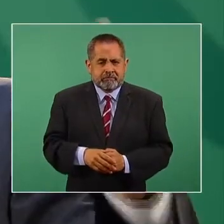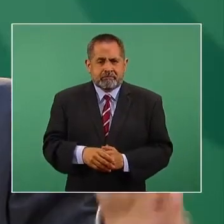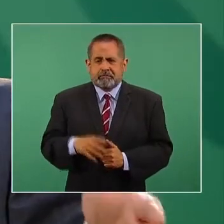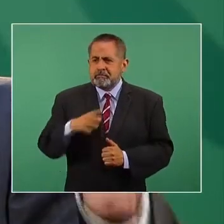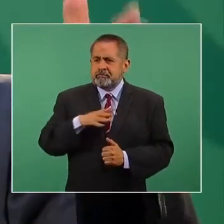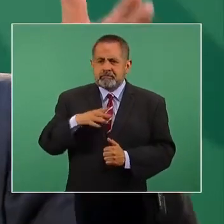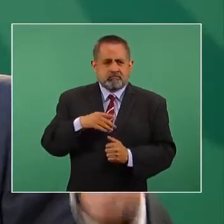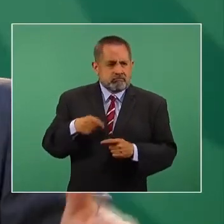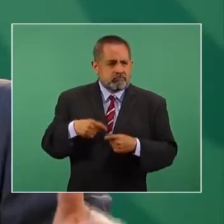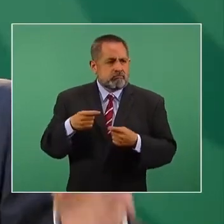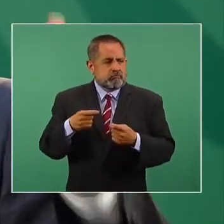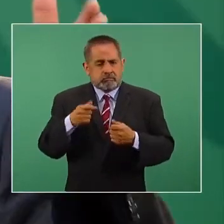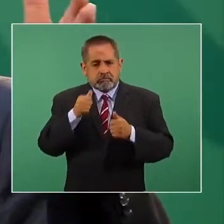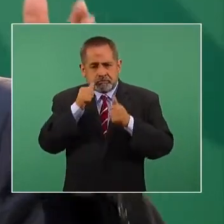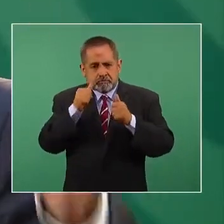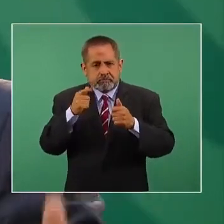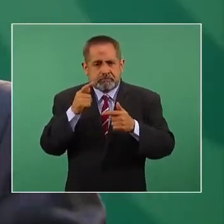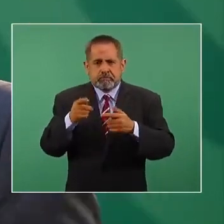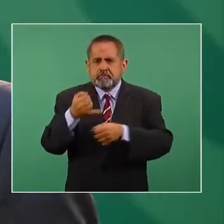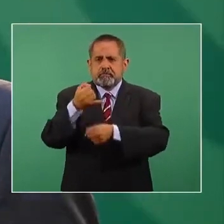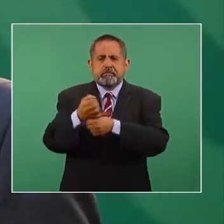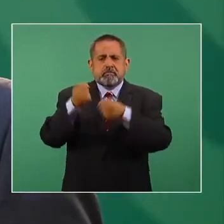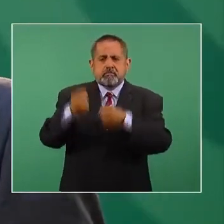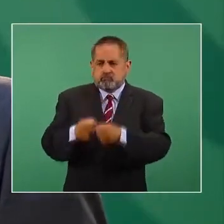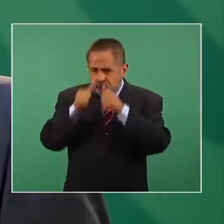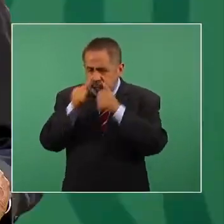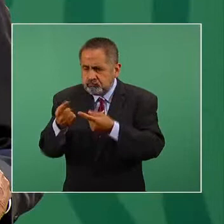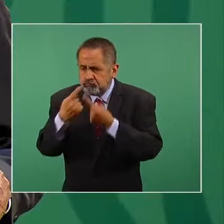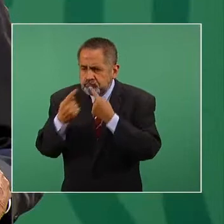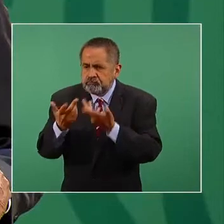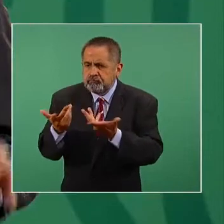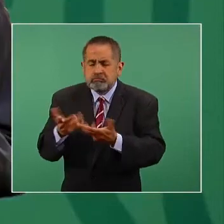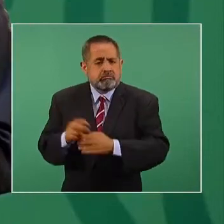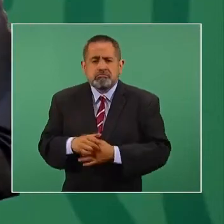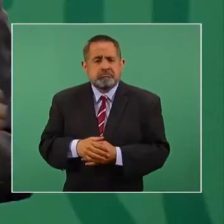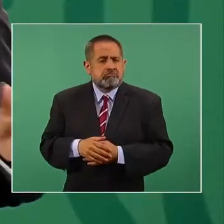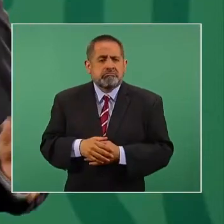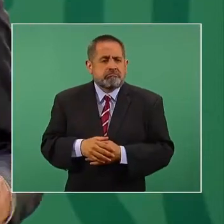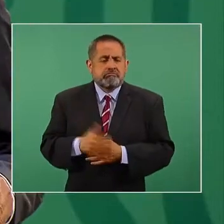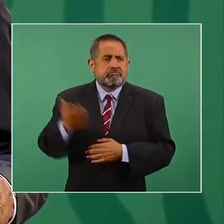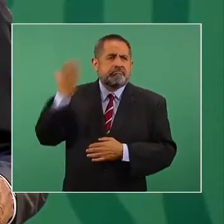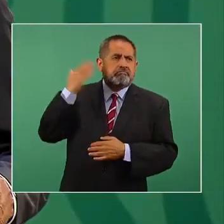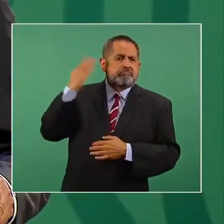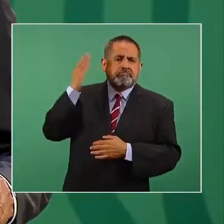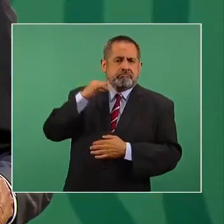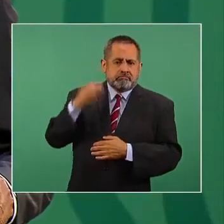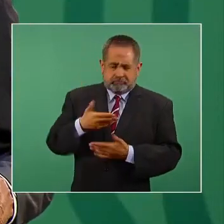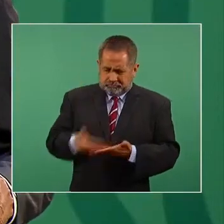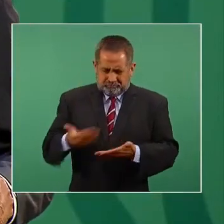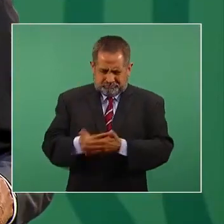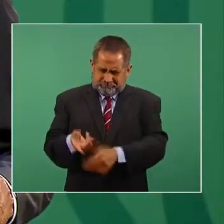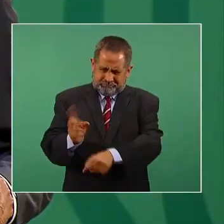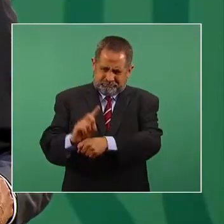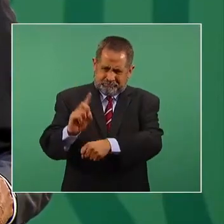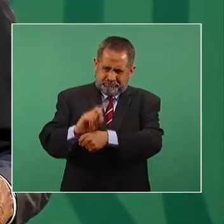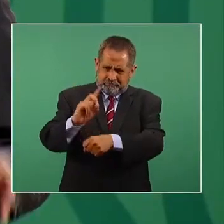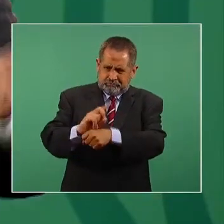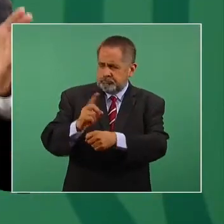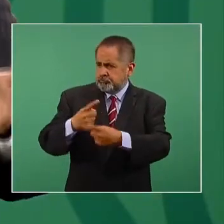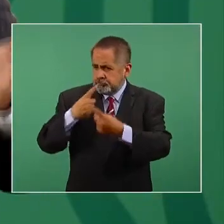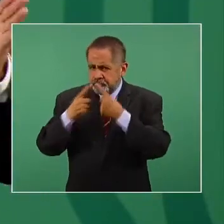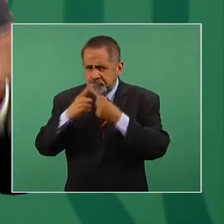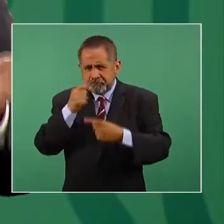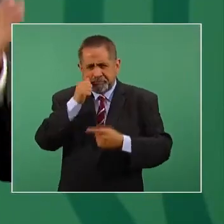había atendido el problema de la inseguridad como ahora, todos los días,